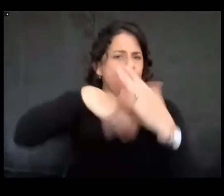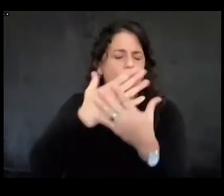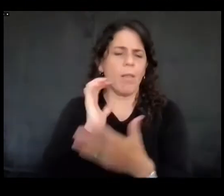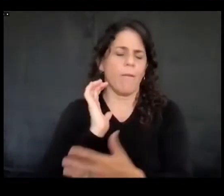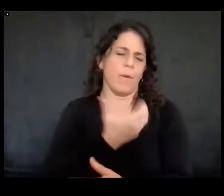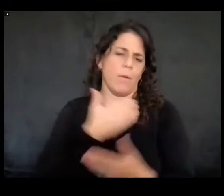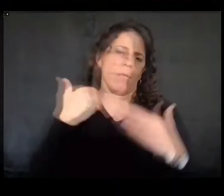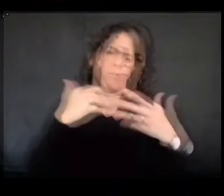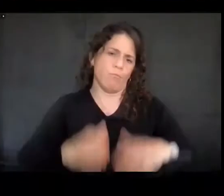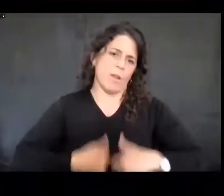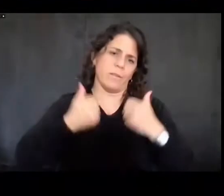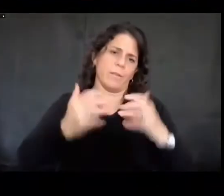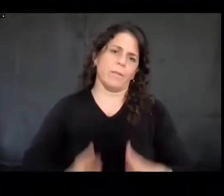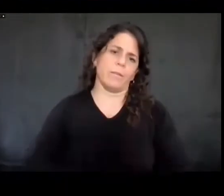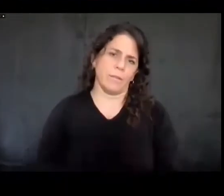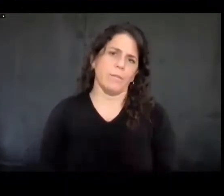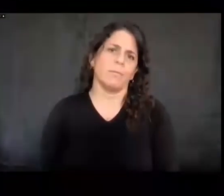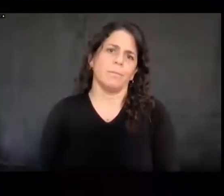condado gracias